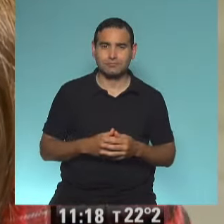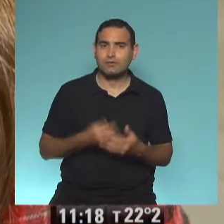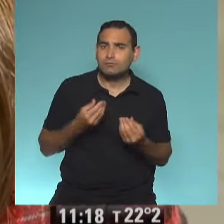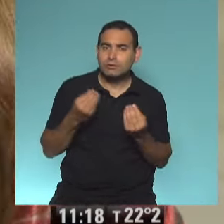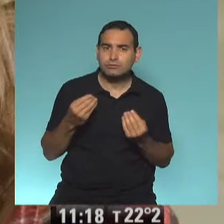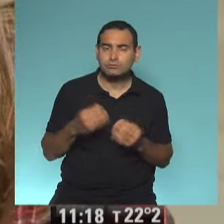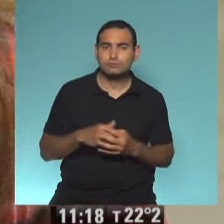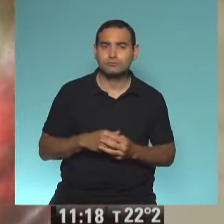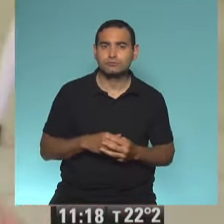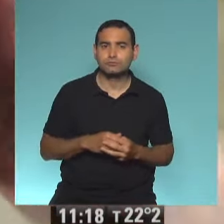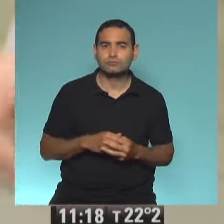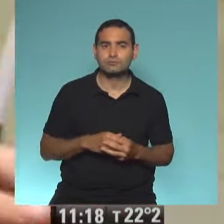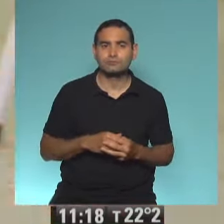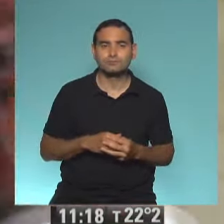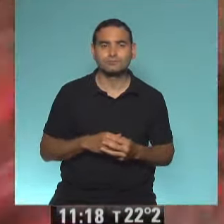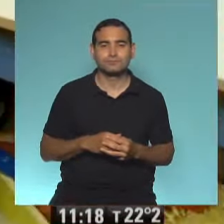pasado?